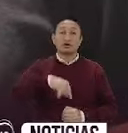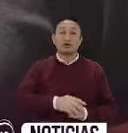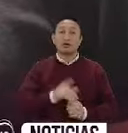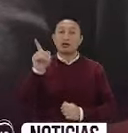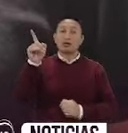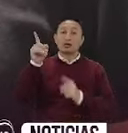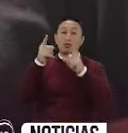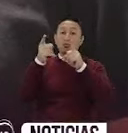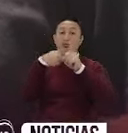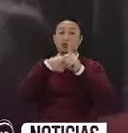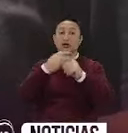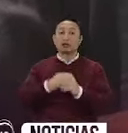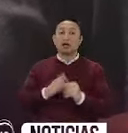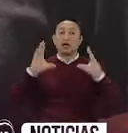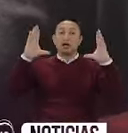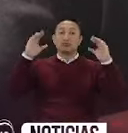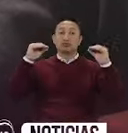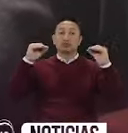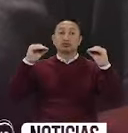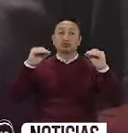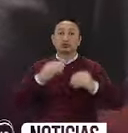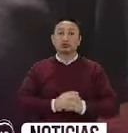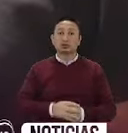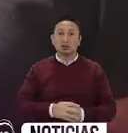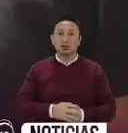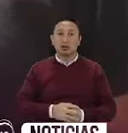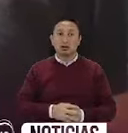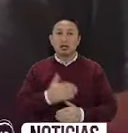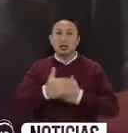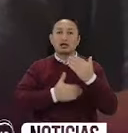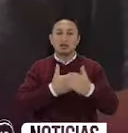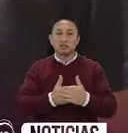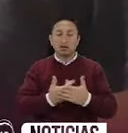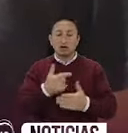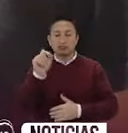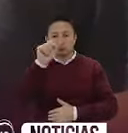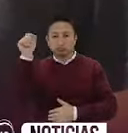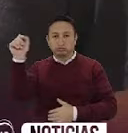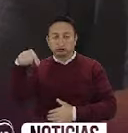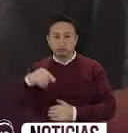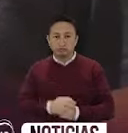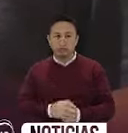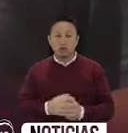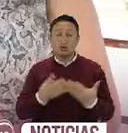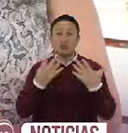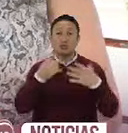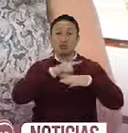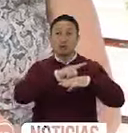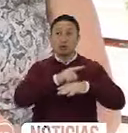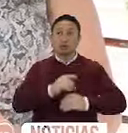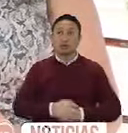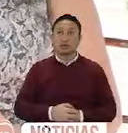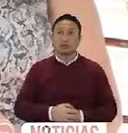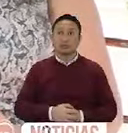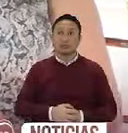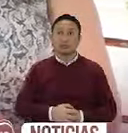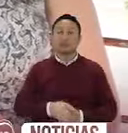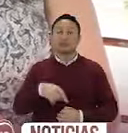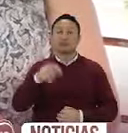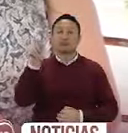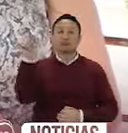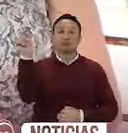y apagan todo y nosotros, bueno, después ya lo logramos encender, pero son 9 minutos en los que pasa eso. Lo que hicieron fue bajarle los